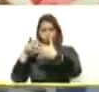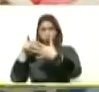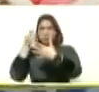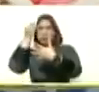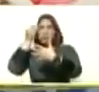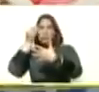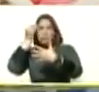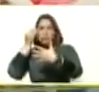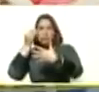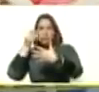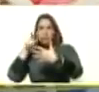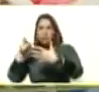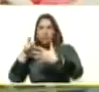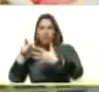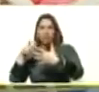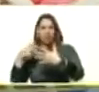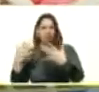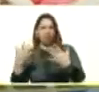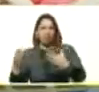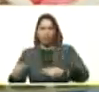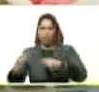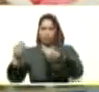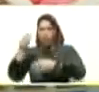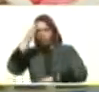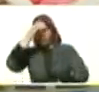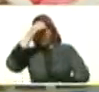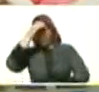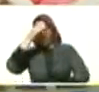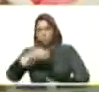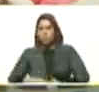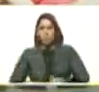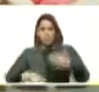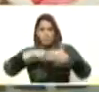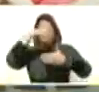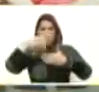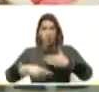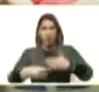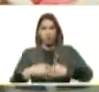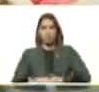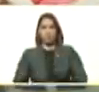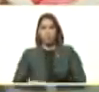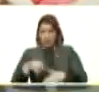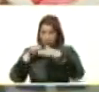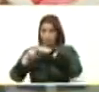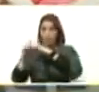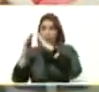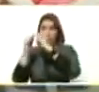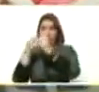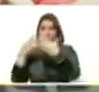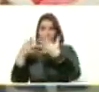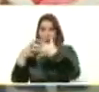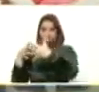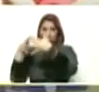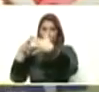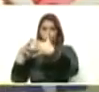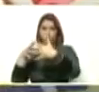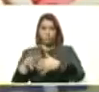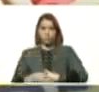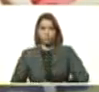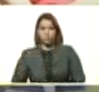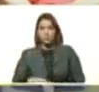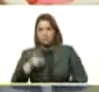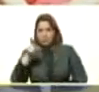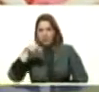que le presentaron a Donald Trump el plan. En la Casa Blanca de los Estados Unidos fue que